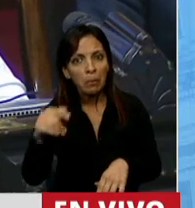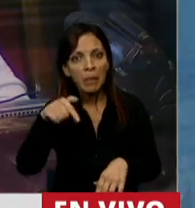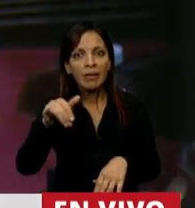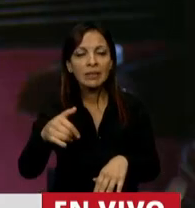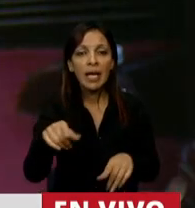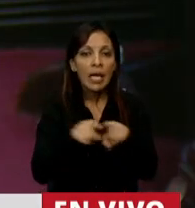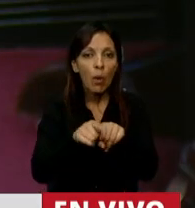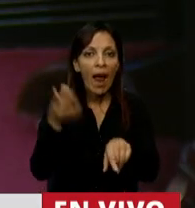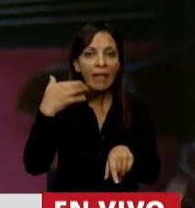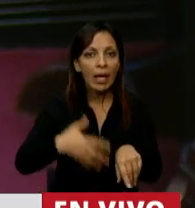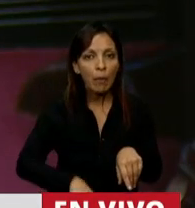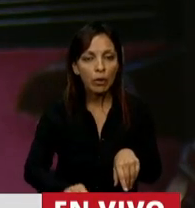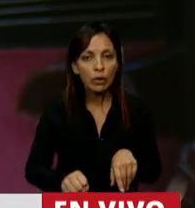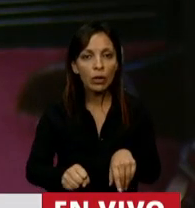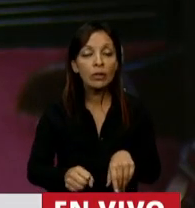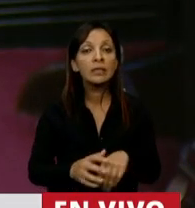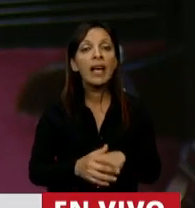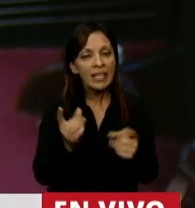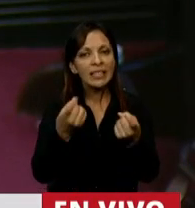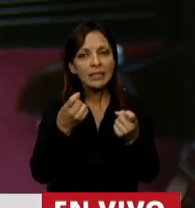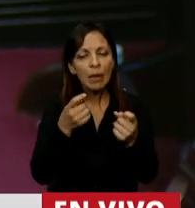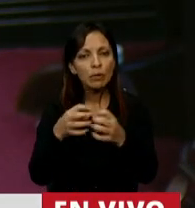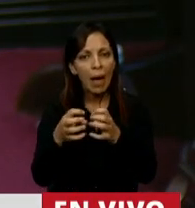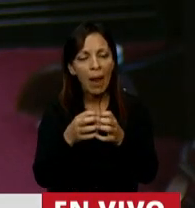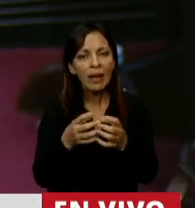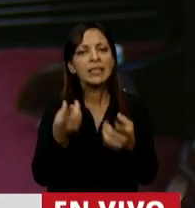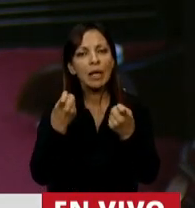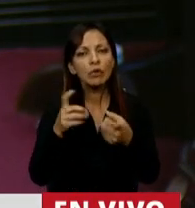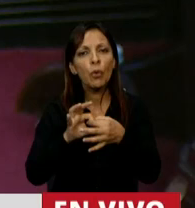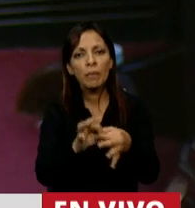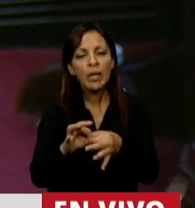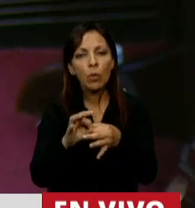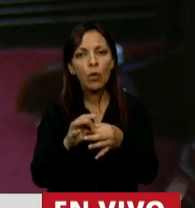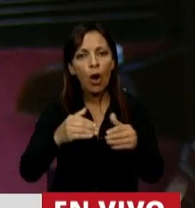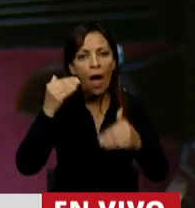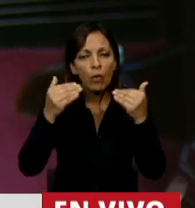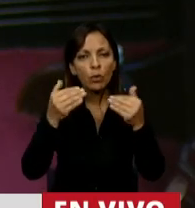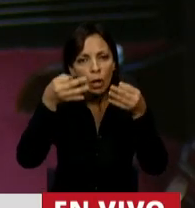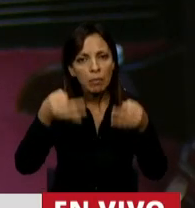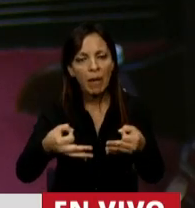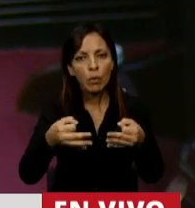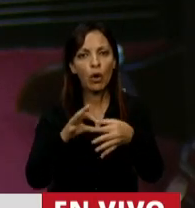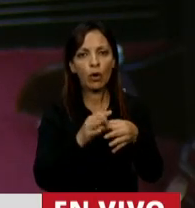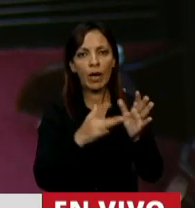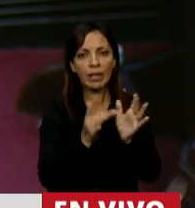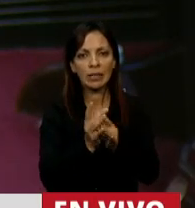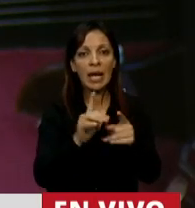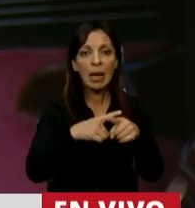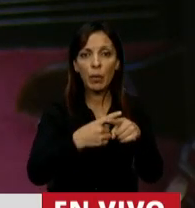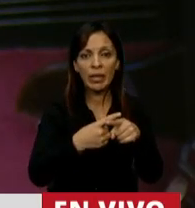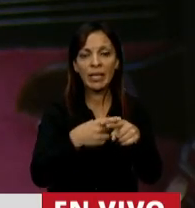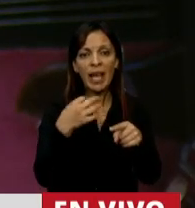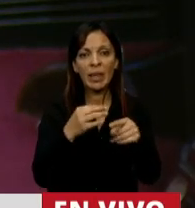como el aborto, que fue un tabú en la política argentina. Necesitamos un vínculo adulto con las iglesias en la Argentina. La política no puede tener